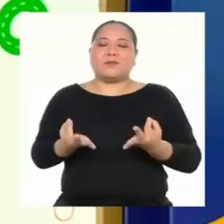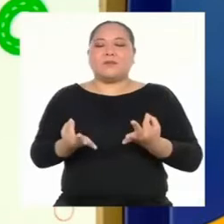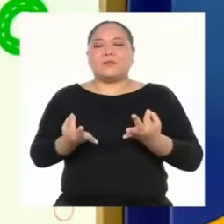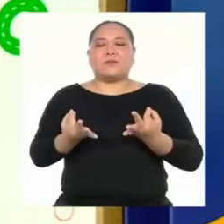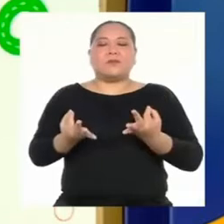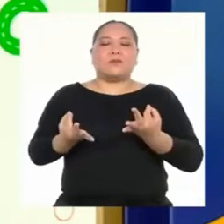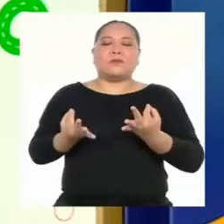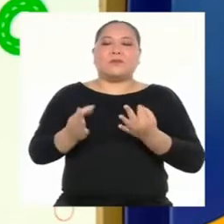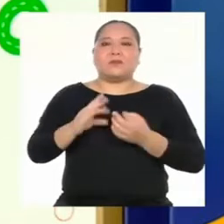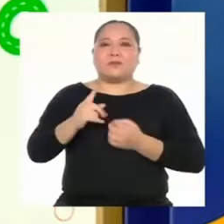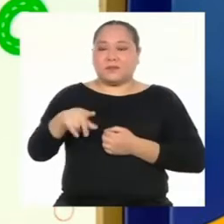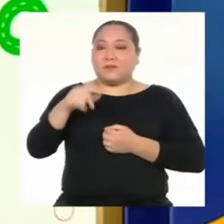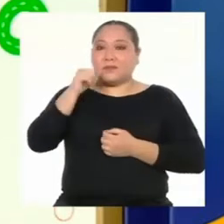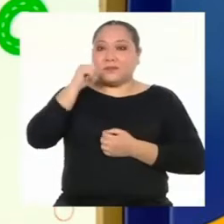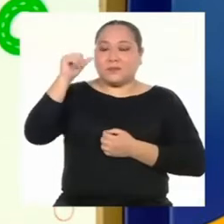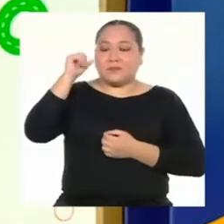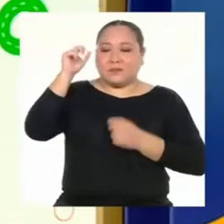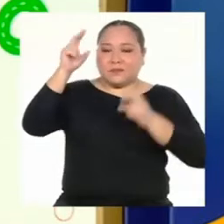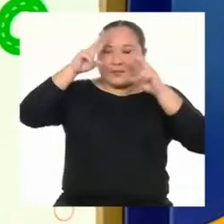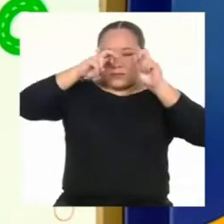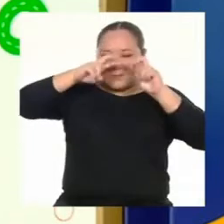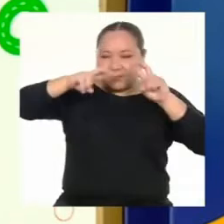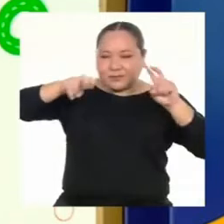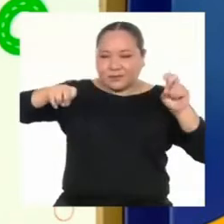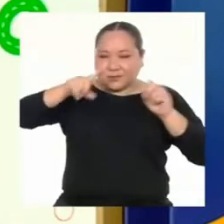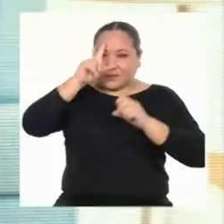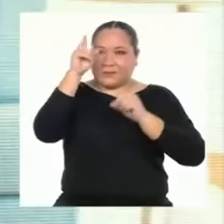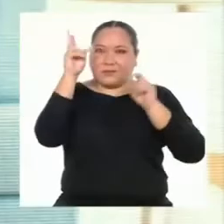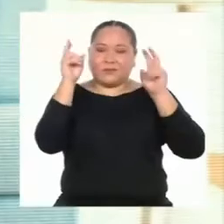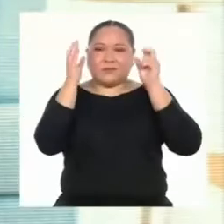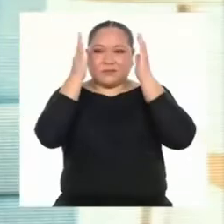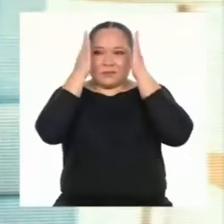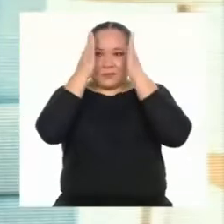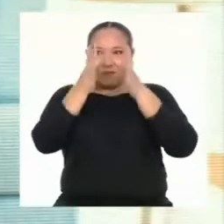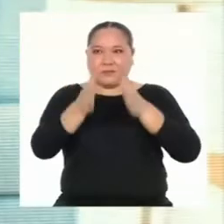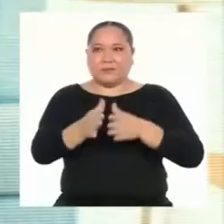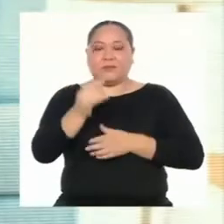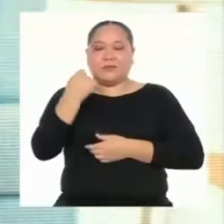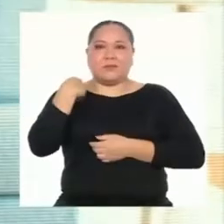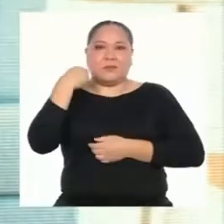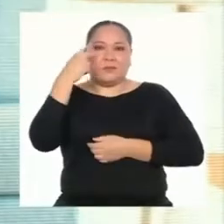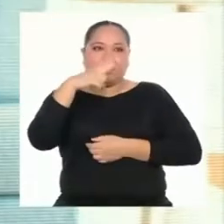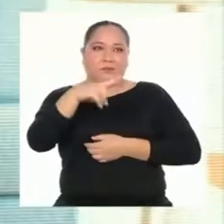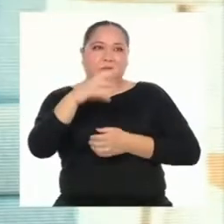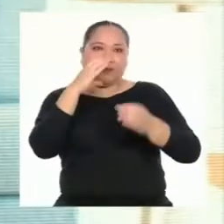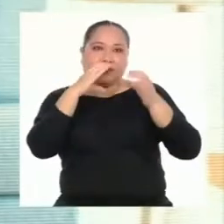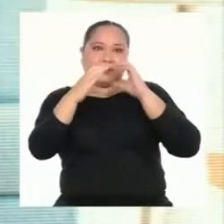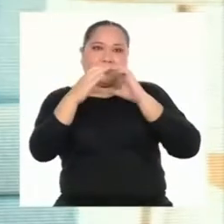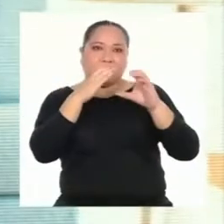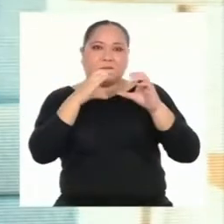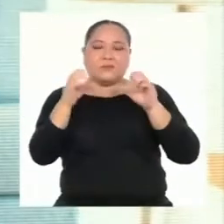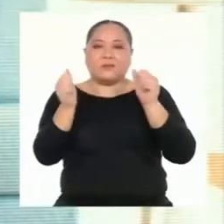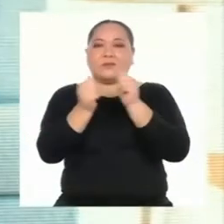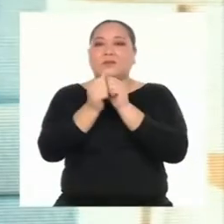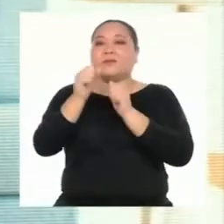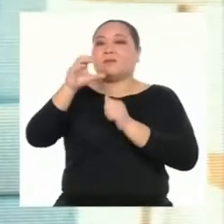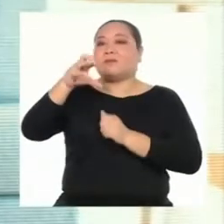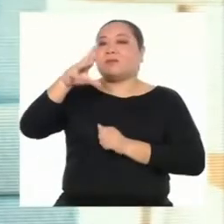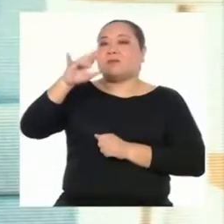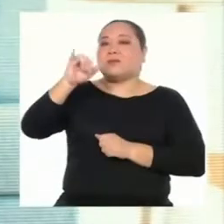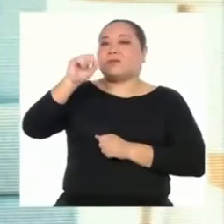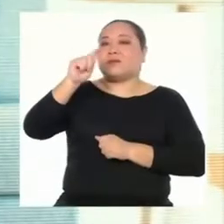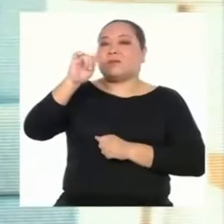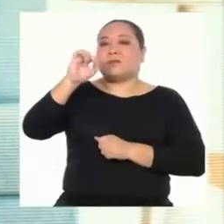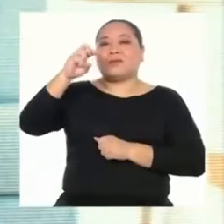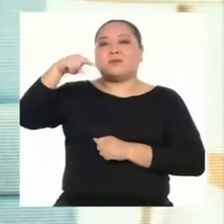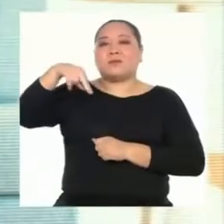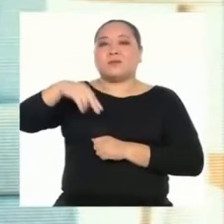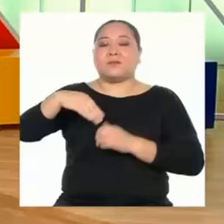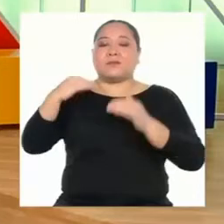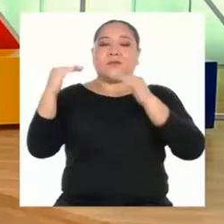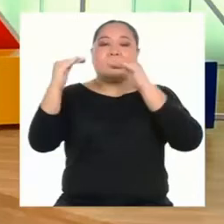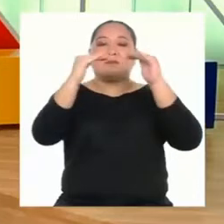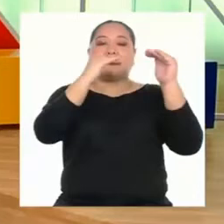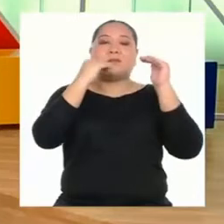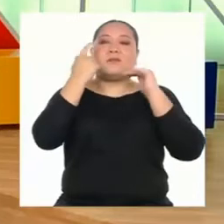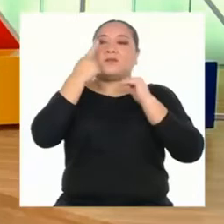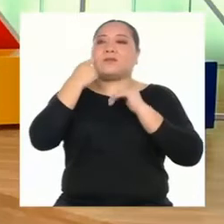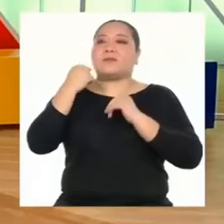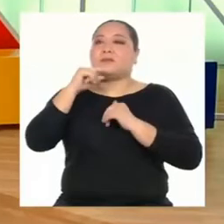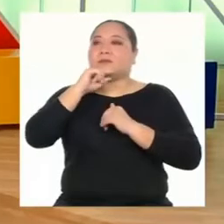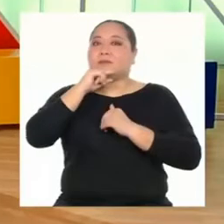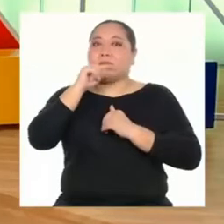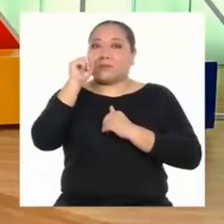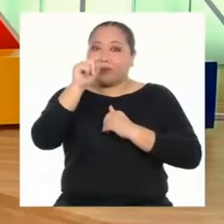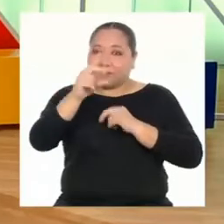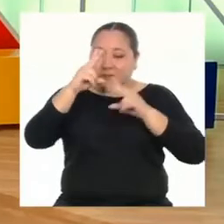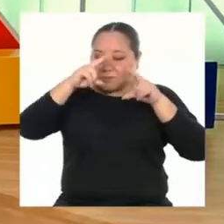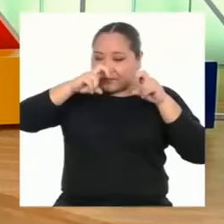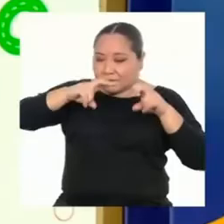la hora investigando sobre un tema que cautivó toda mi atención. Vi que estuviste dialogando con Cristina sobre la igualdad entre chicas y chicos. ¿Sobre